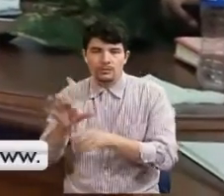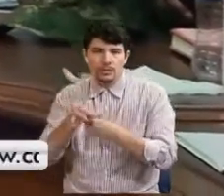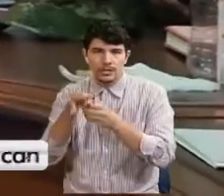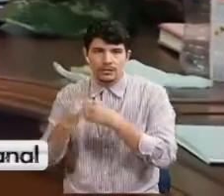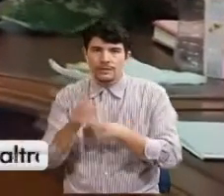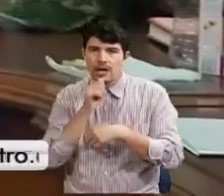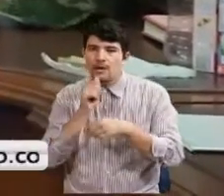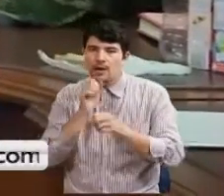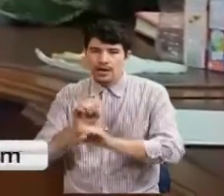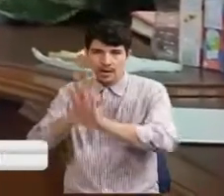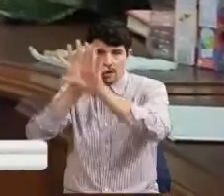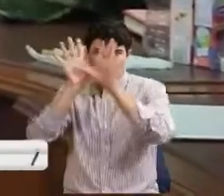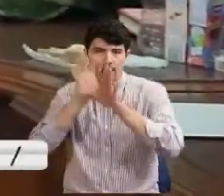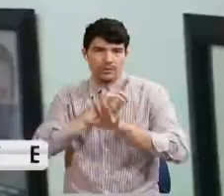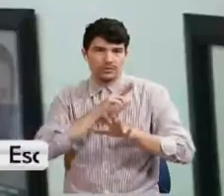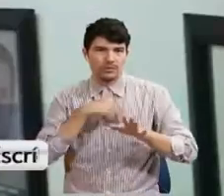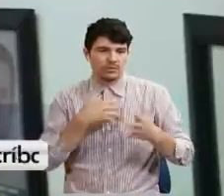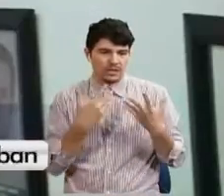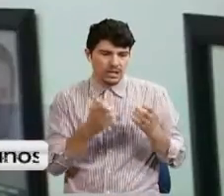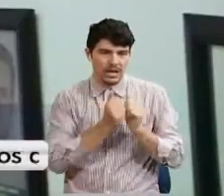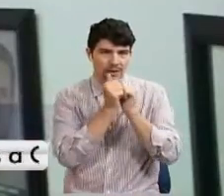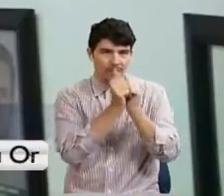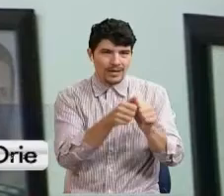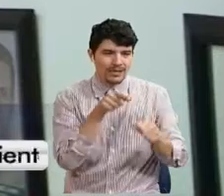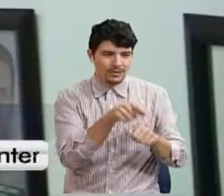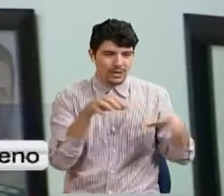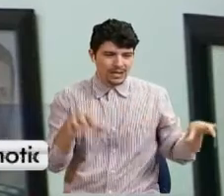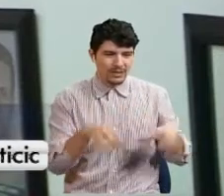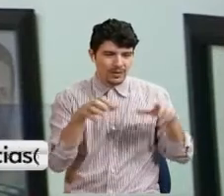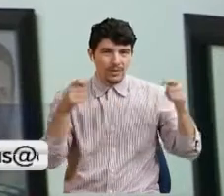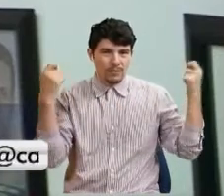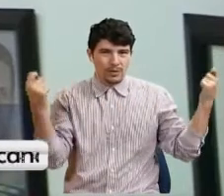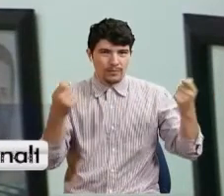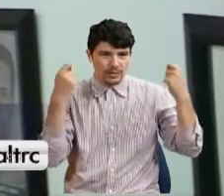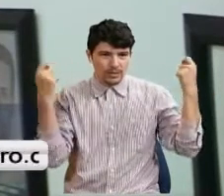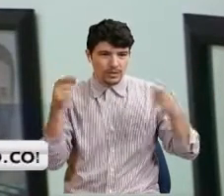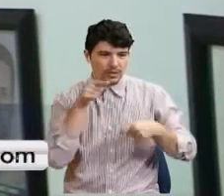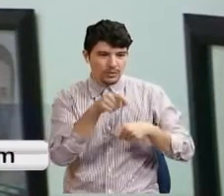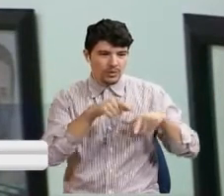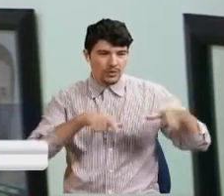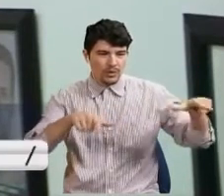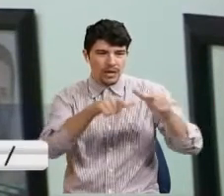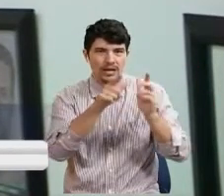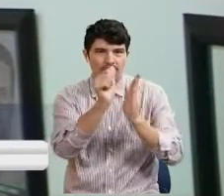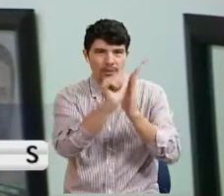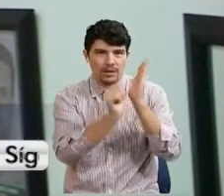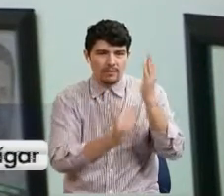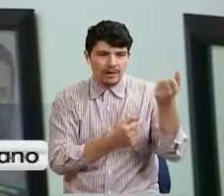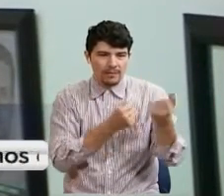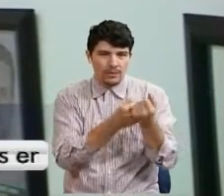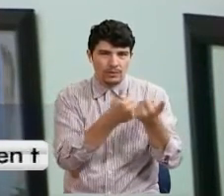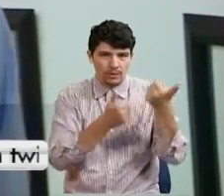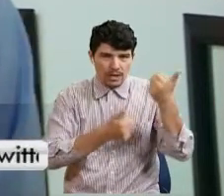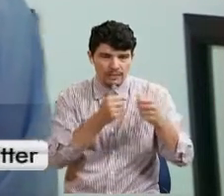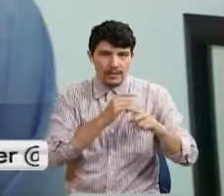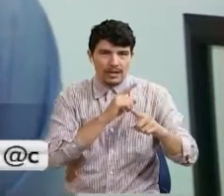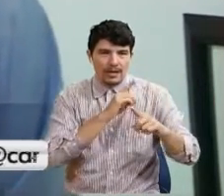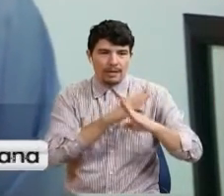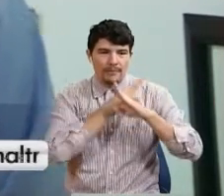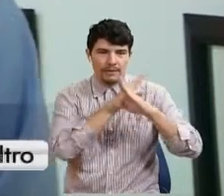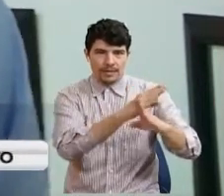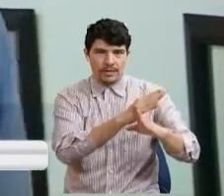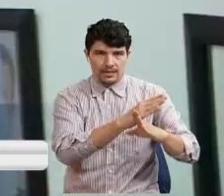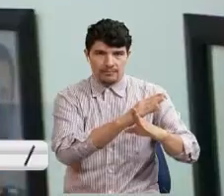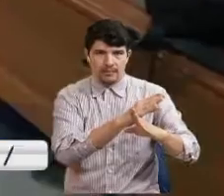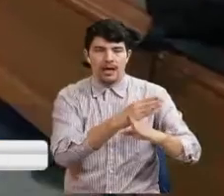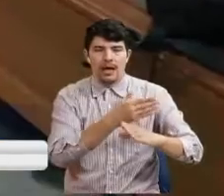acompañar en unas actividades de promoción y de aterrizar en estos lugares programas tan importantes como prevenir primero que ayudan a mejorar la convivencia